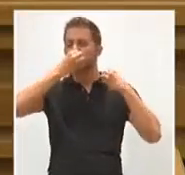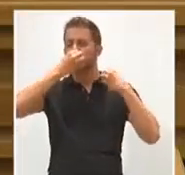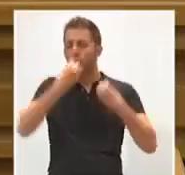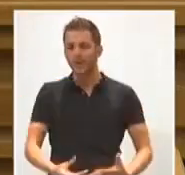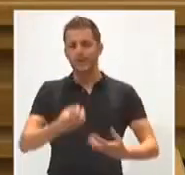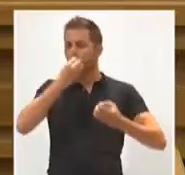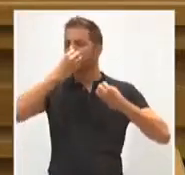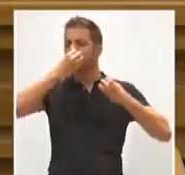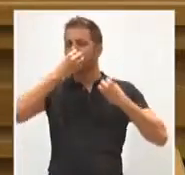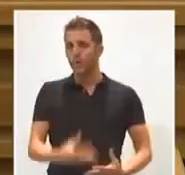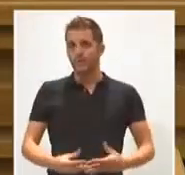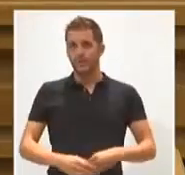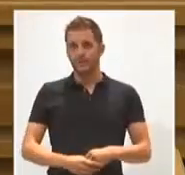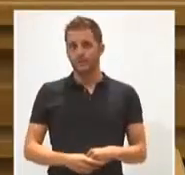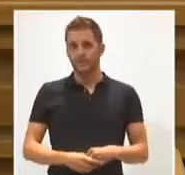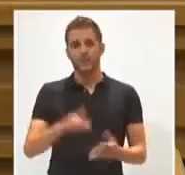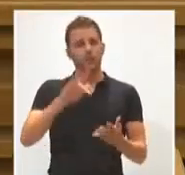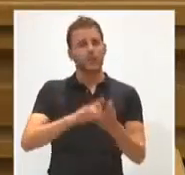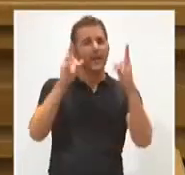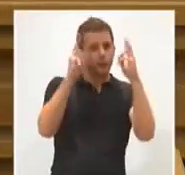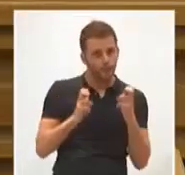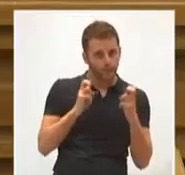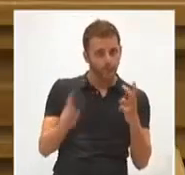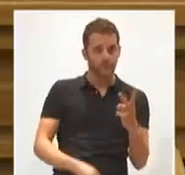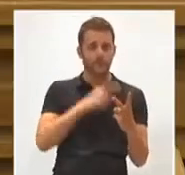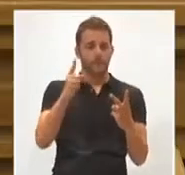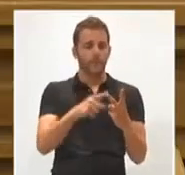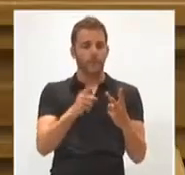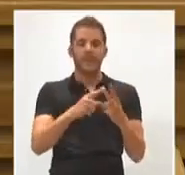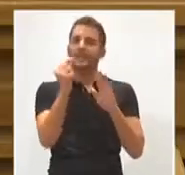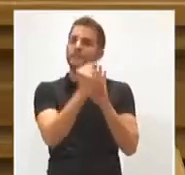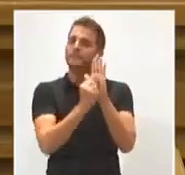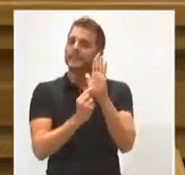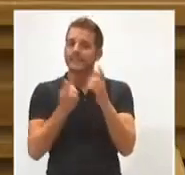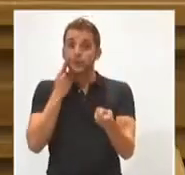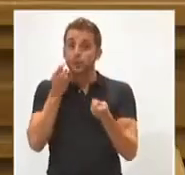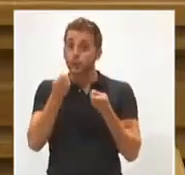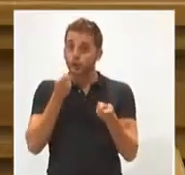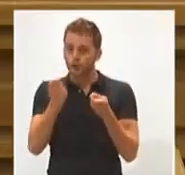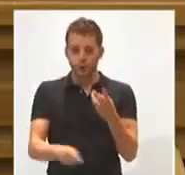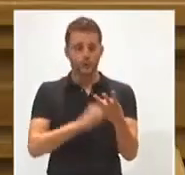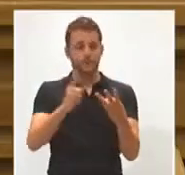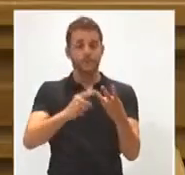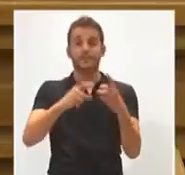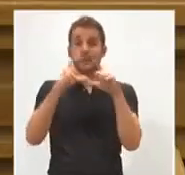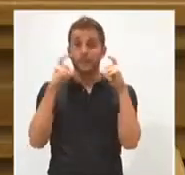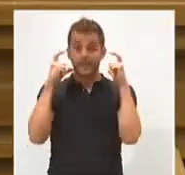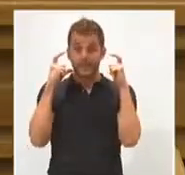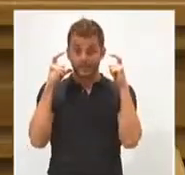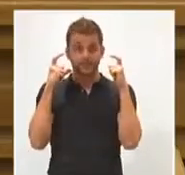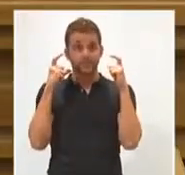muy bien con el confinamiento con las medidas de control con la mascarilla